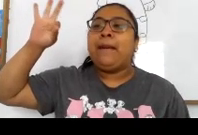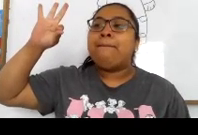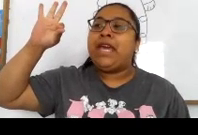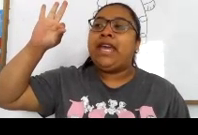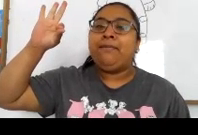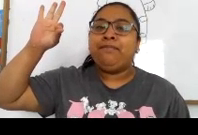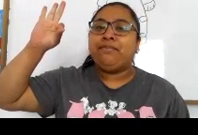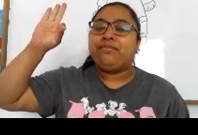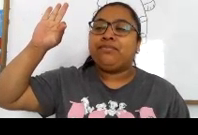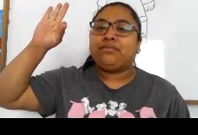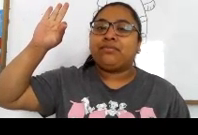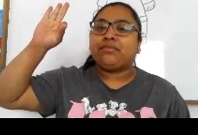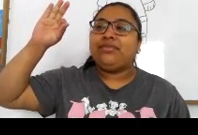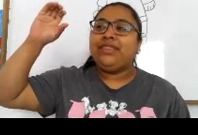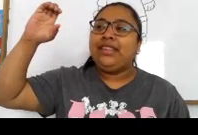B.